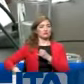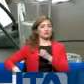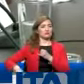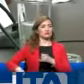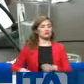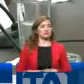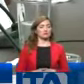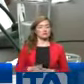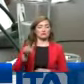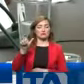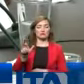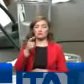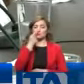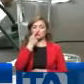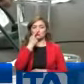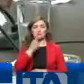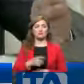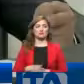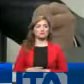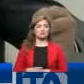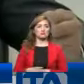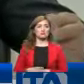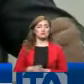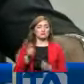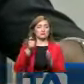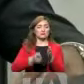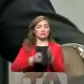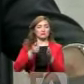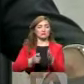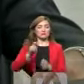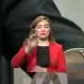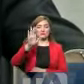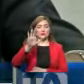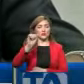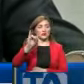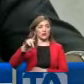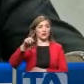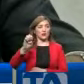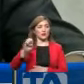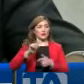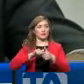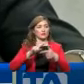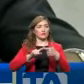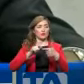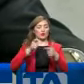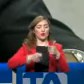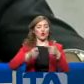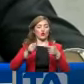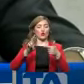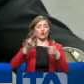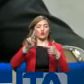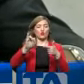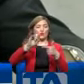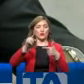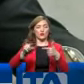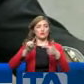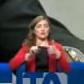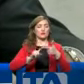por parte de una persona interesada también. Al abogado Eduardo Taipe Calle, abogado Daniel Ruiz